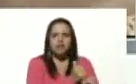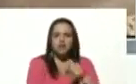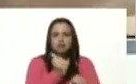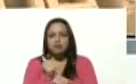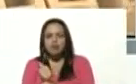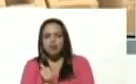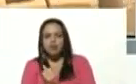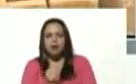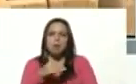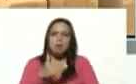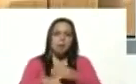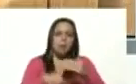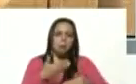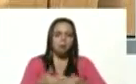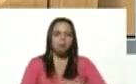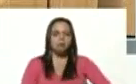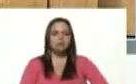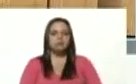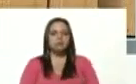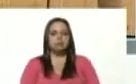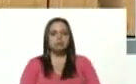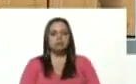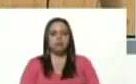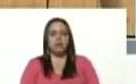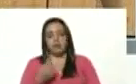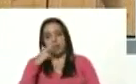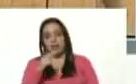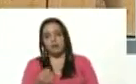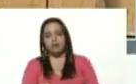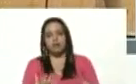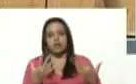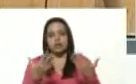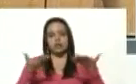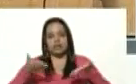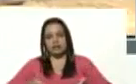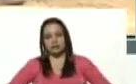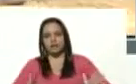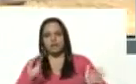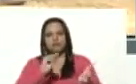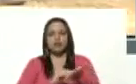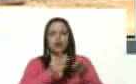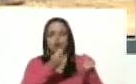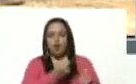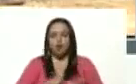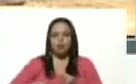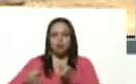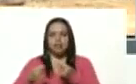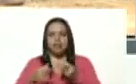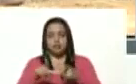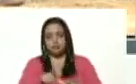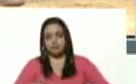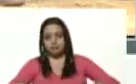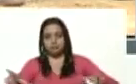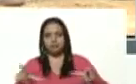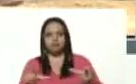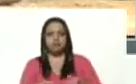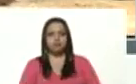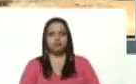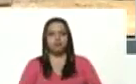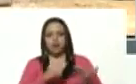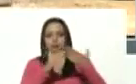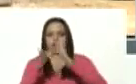que vayamos viendo florecer, renacer una economía local,